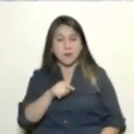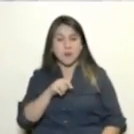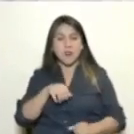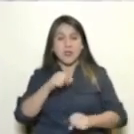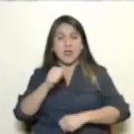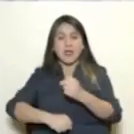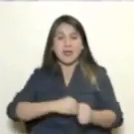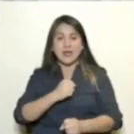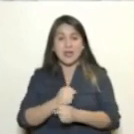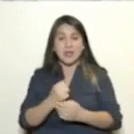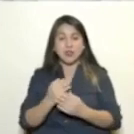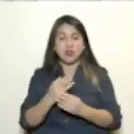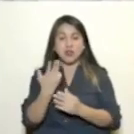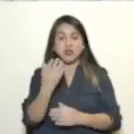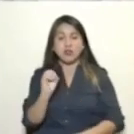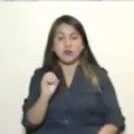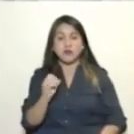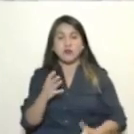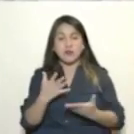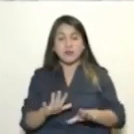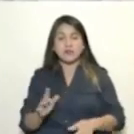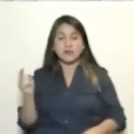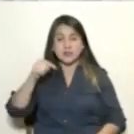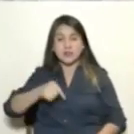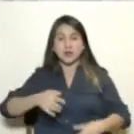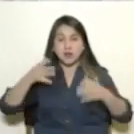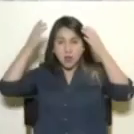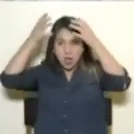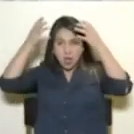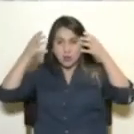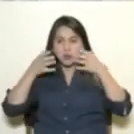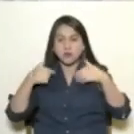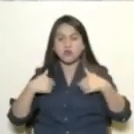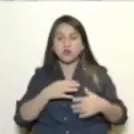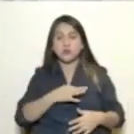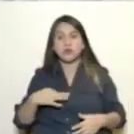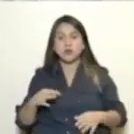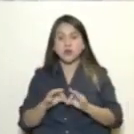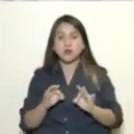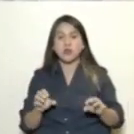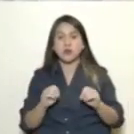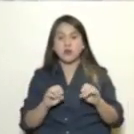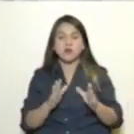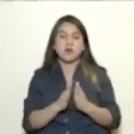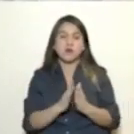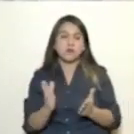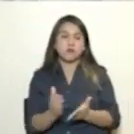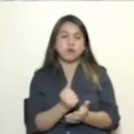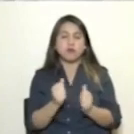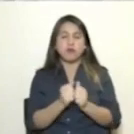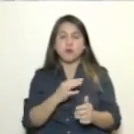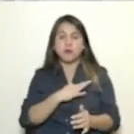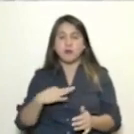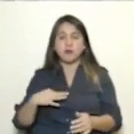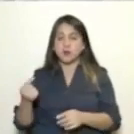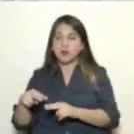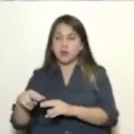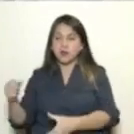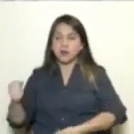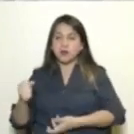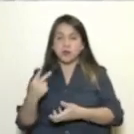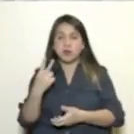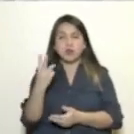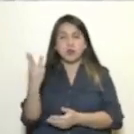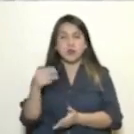El año 90 llegaron unos astrónomos a decirme, yo era ministro de Educación, que consiguiera con el ministro de Hacienda unos 2 o 3